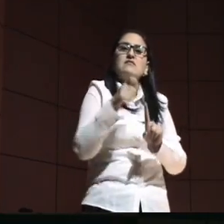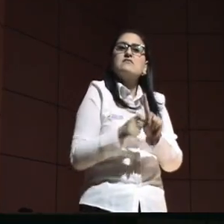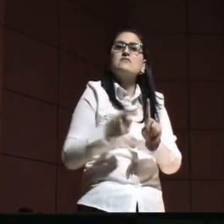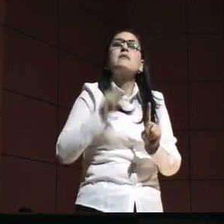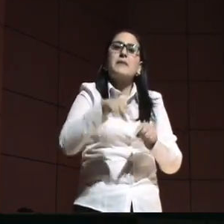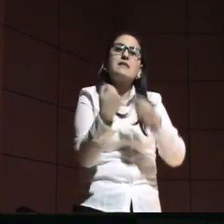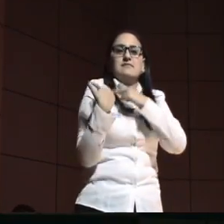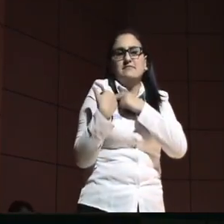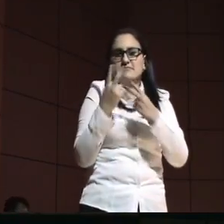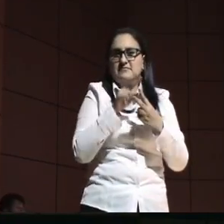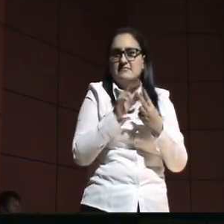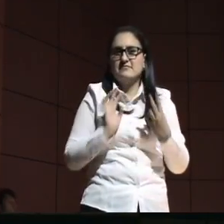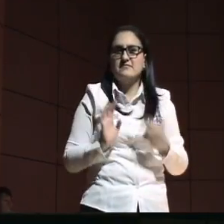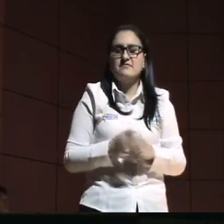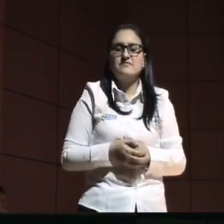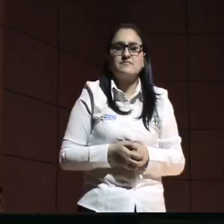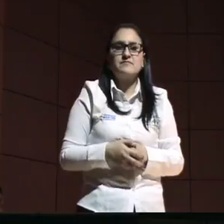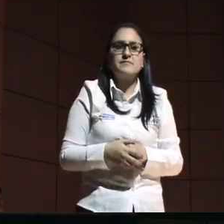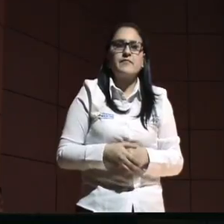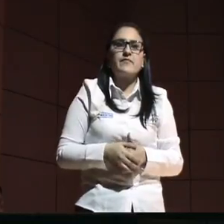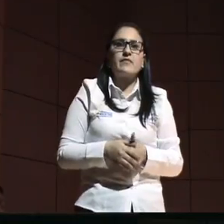y obligaciones.